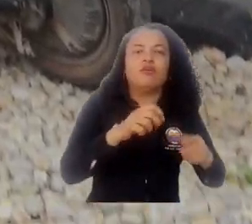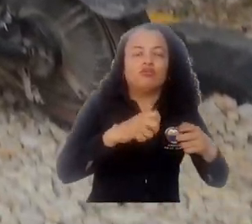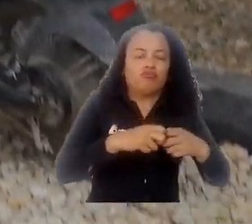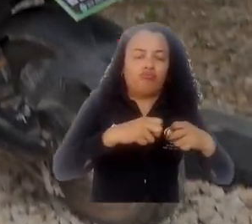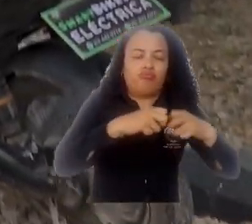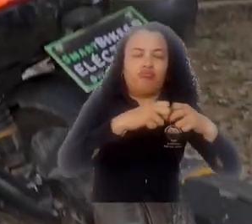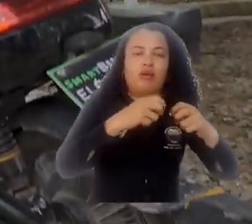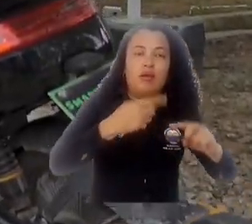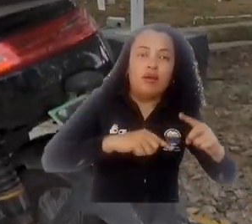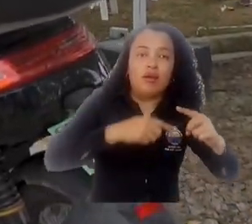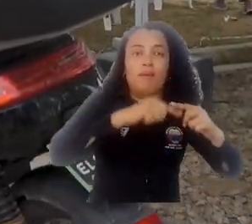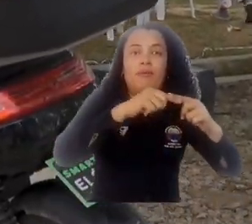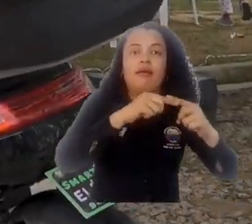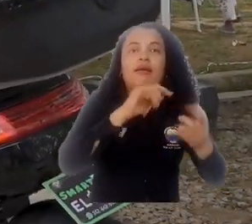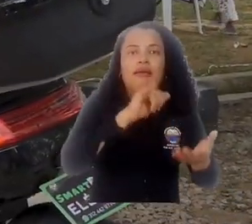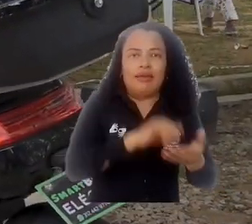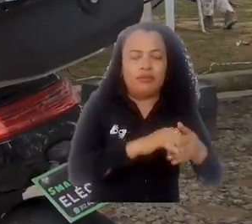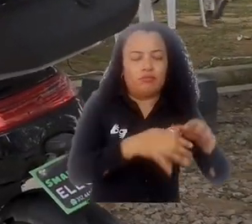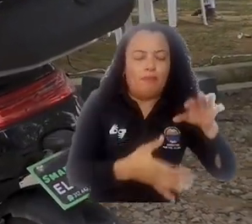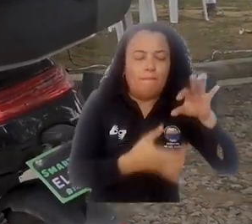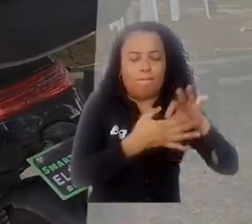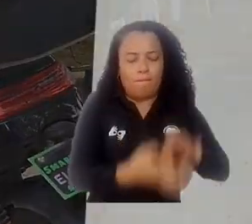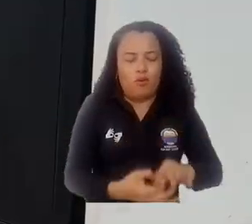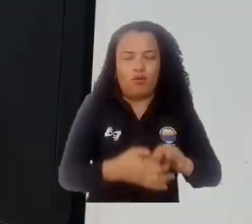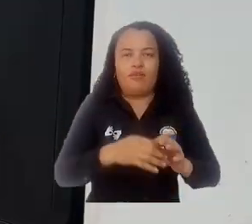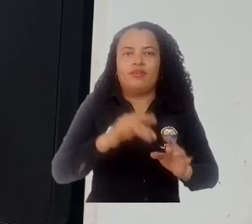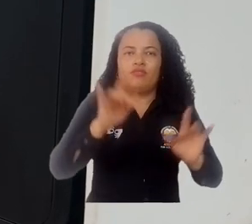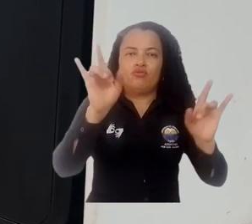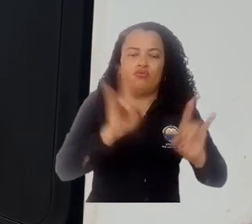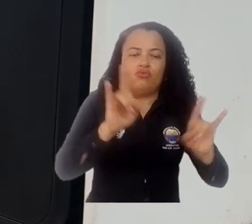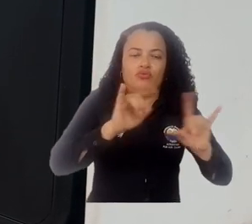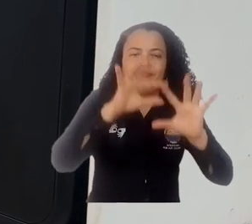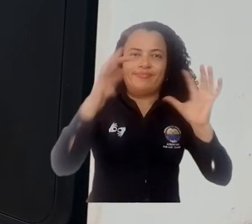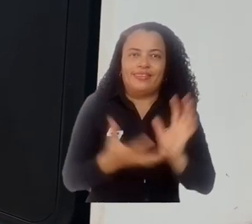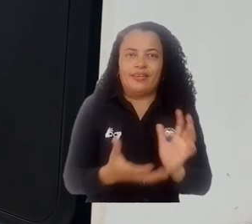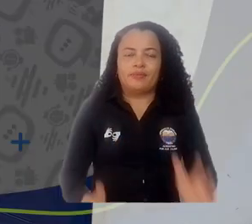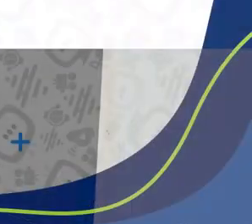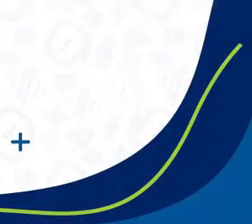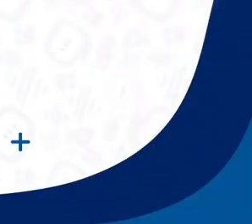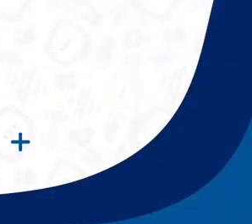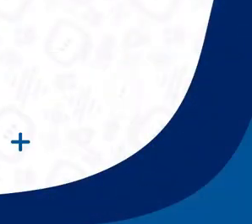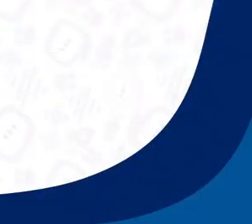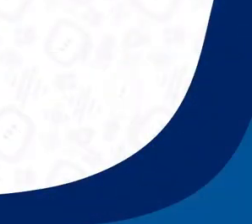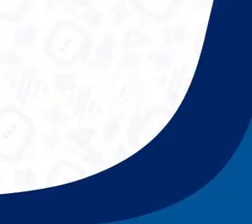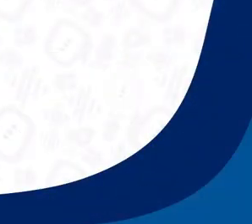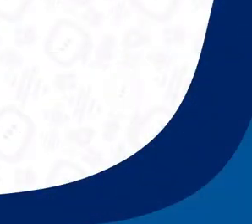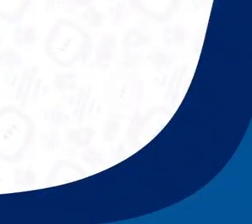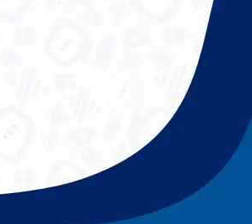diseñado con una instalación de 120 voltios y una clavija estándar de conexión a tierra.